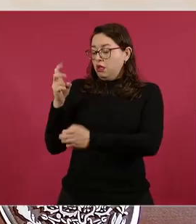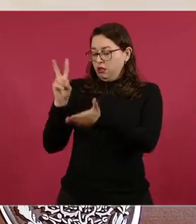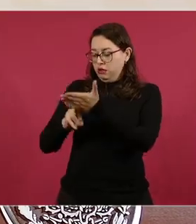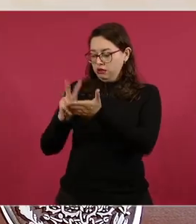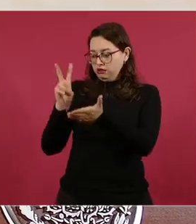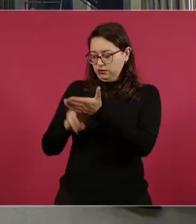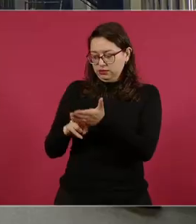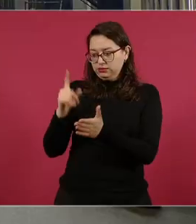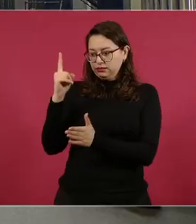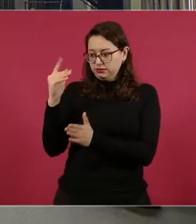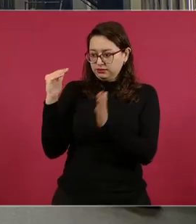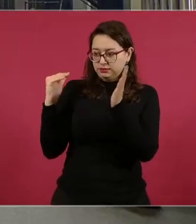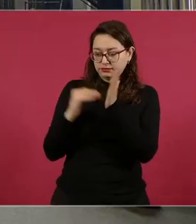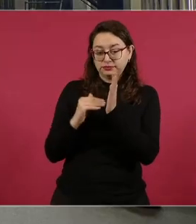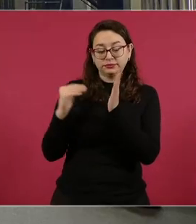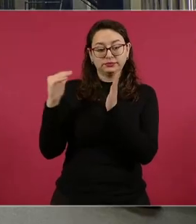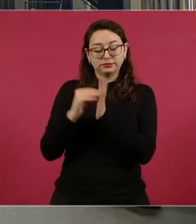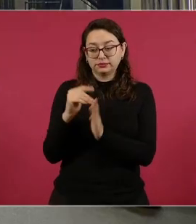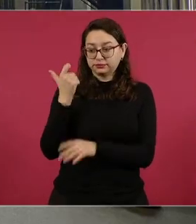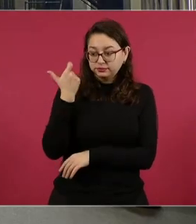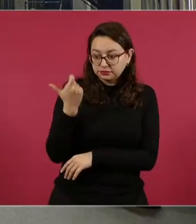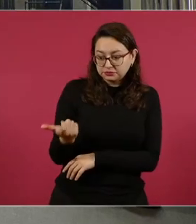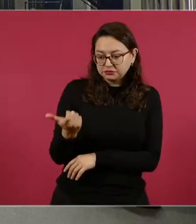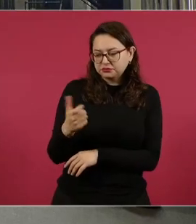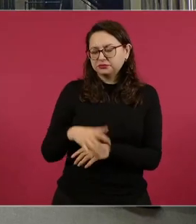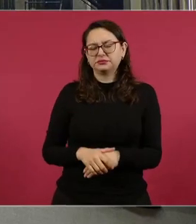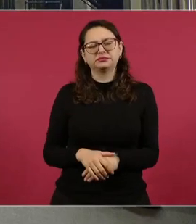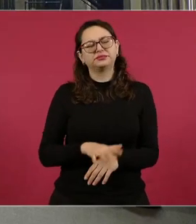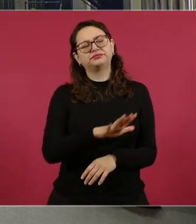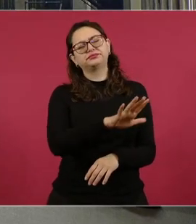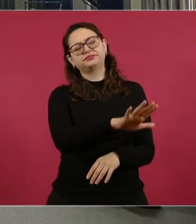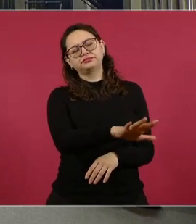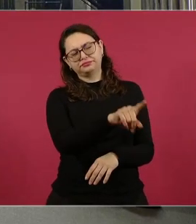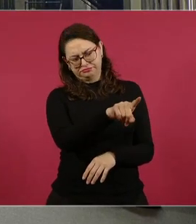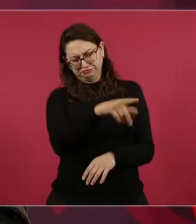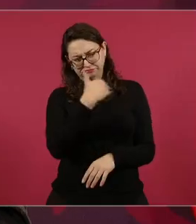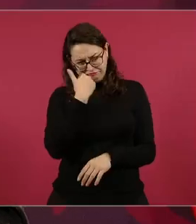la vendían en abonos